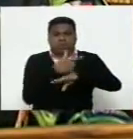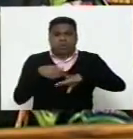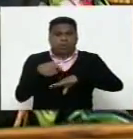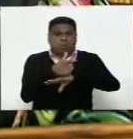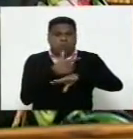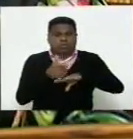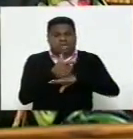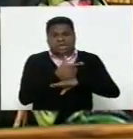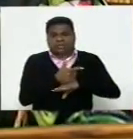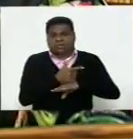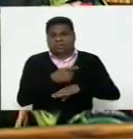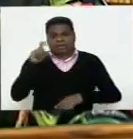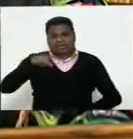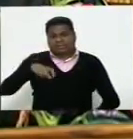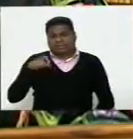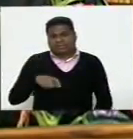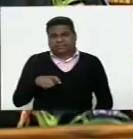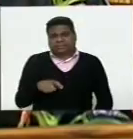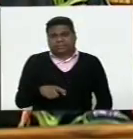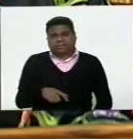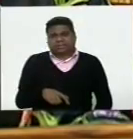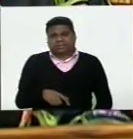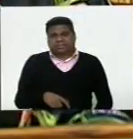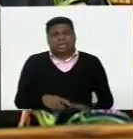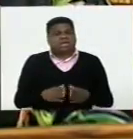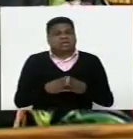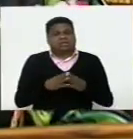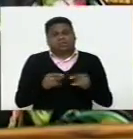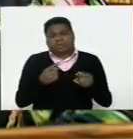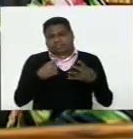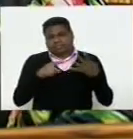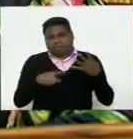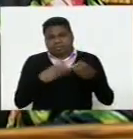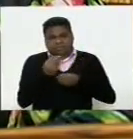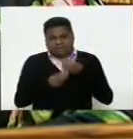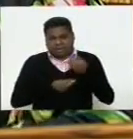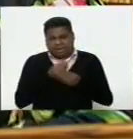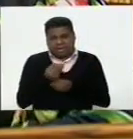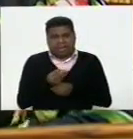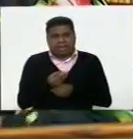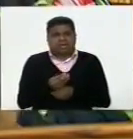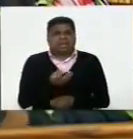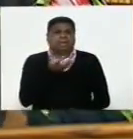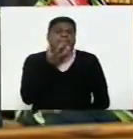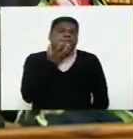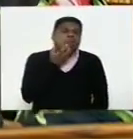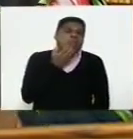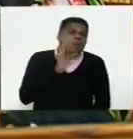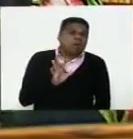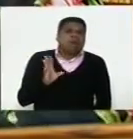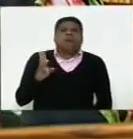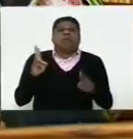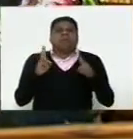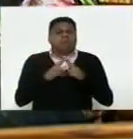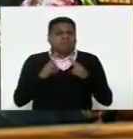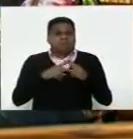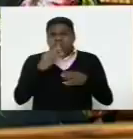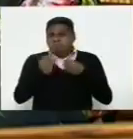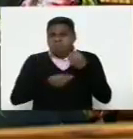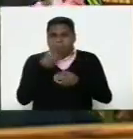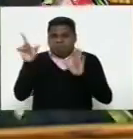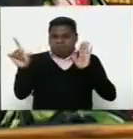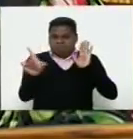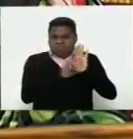así como para ejercer las acciones correspondientes en caso de conocer del incumplimiento del